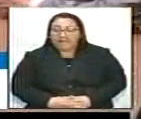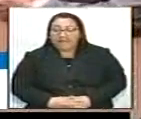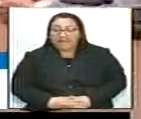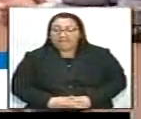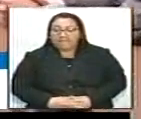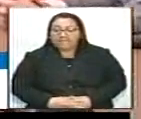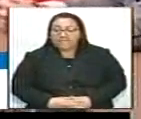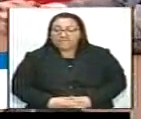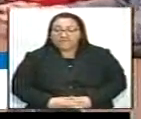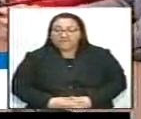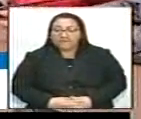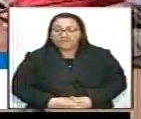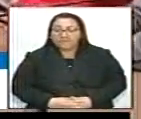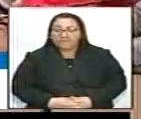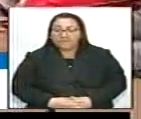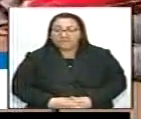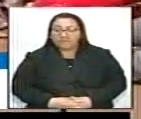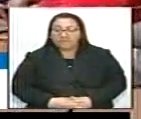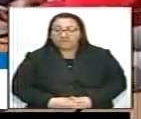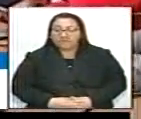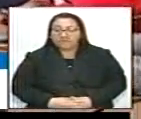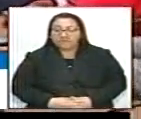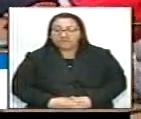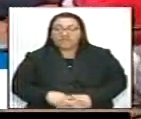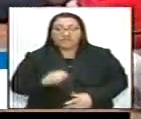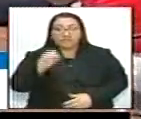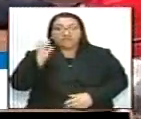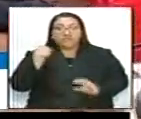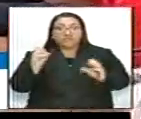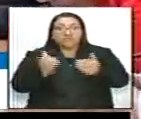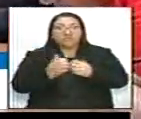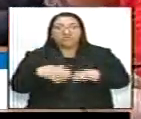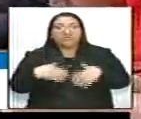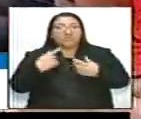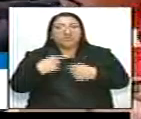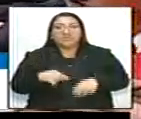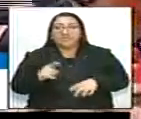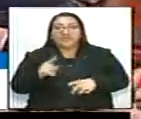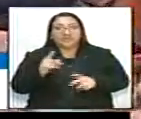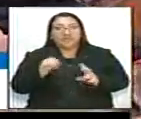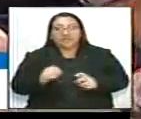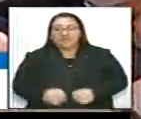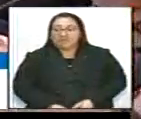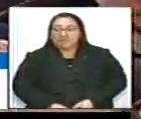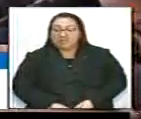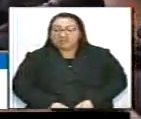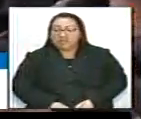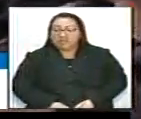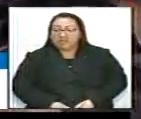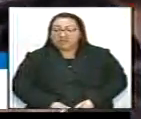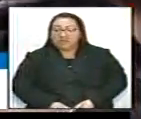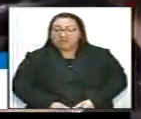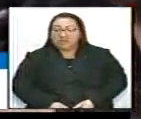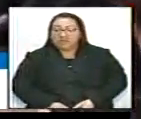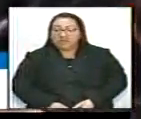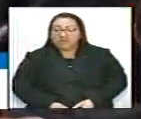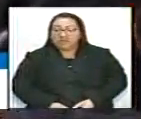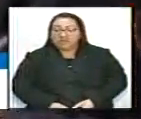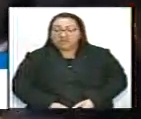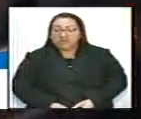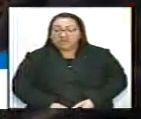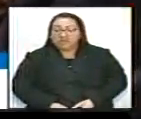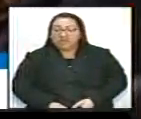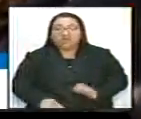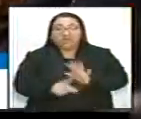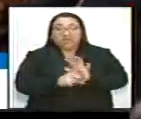Sí, creo el Congreso no puede perder esa perspectiva de tres funciones muy importantes, que son